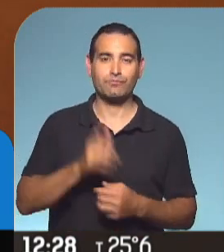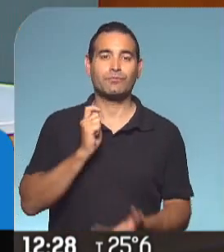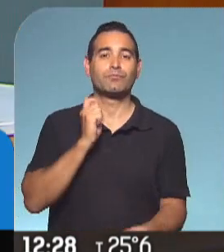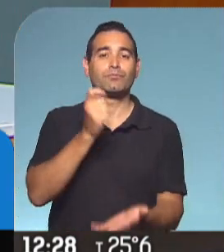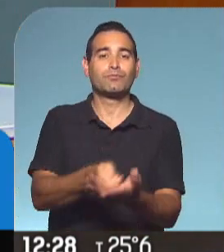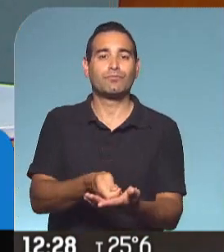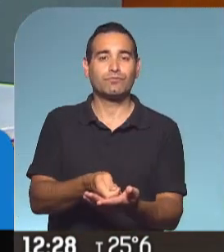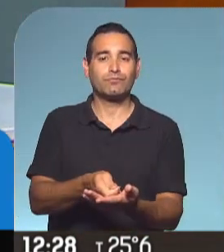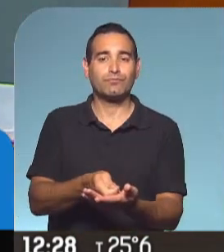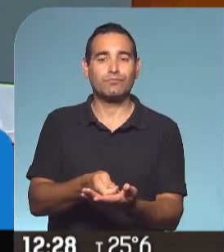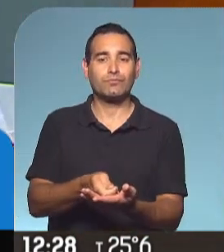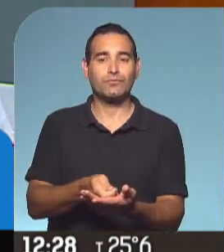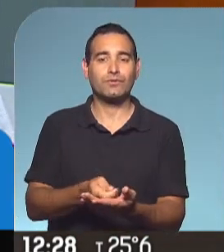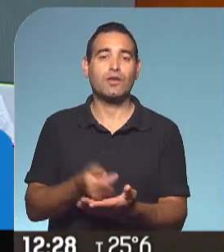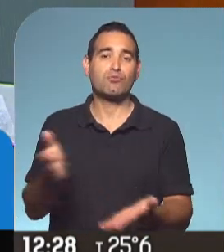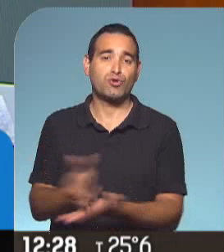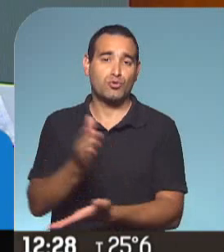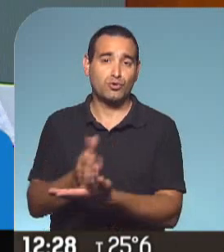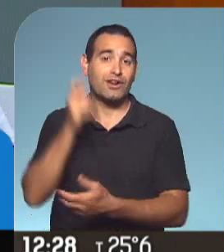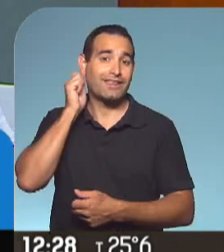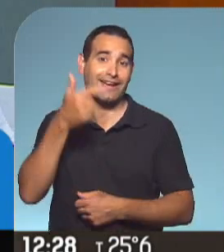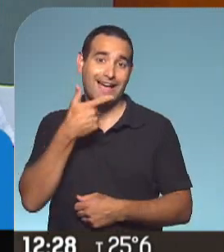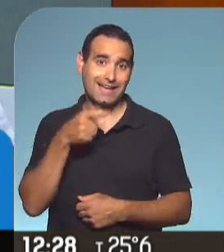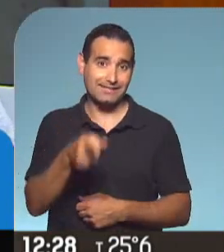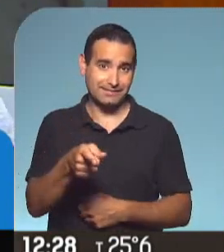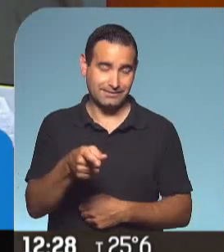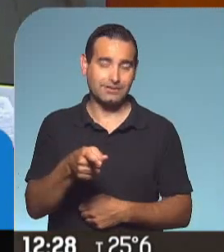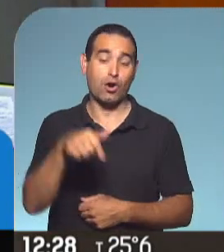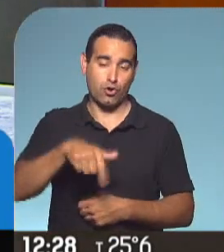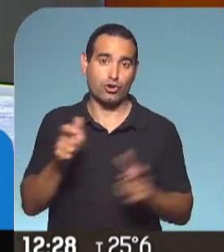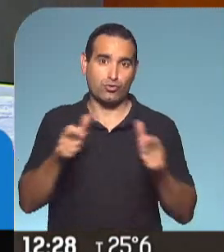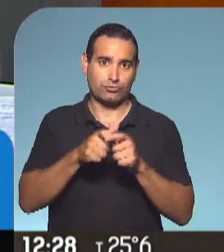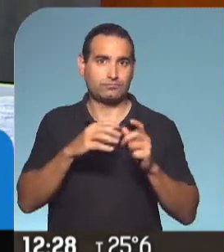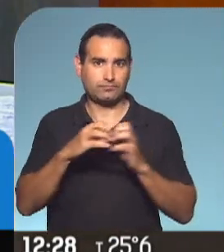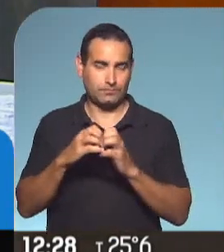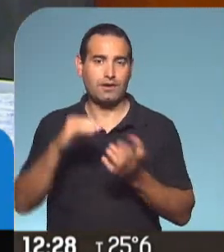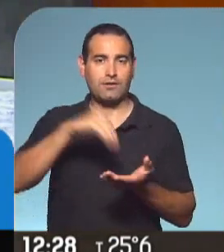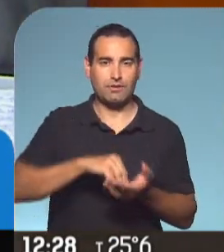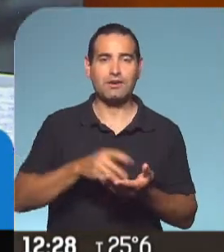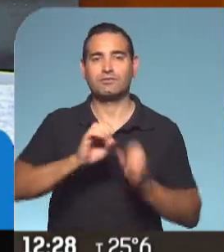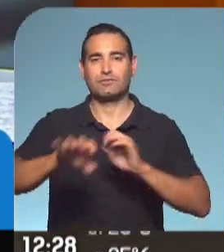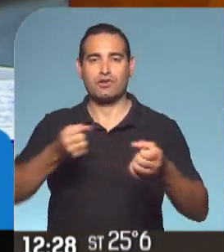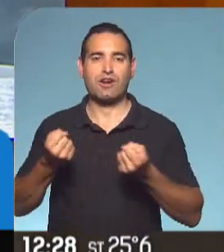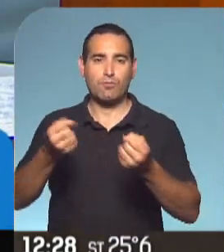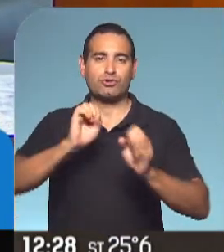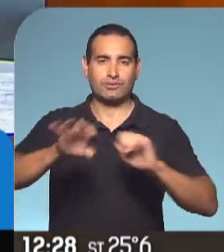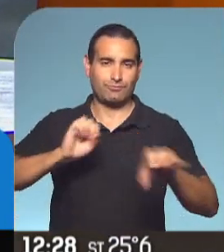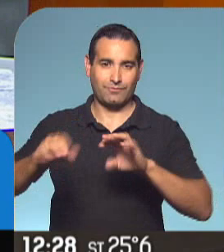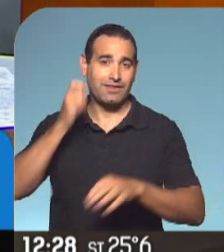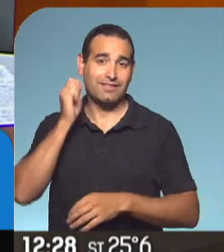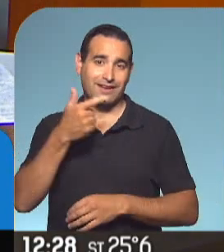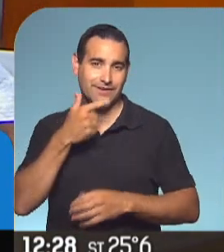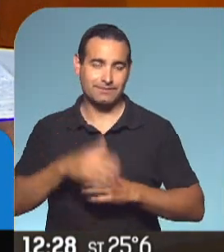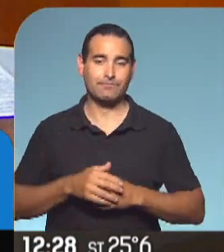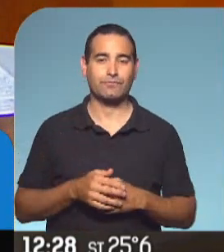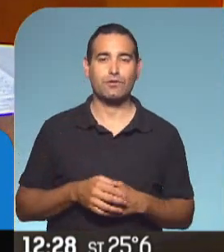a los productores de gas, que es lo que Sí, se discute en la audiencia pública de hoy, y a los distribuidores y transportistas de gas, que es lo que se bien. discute en la audiencia de